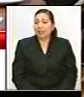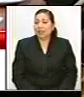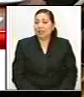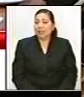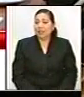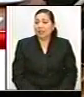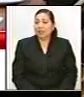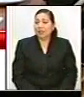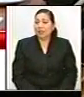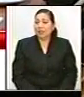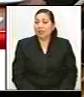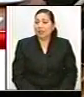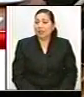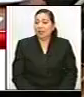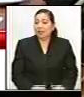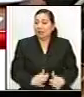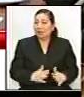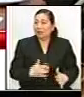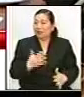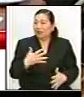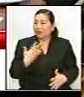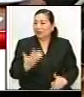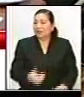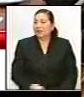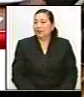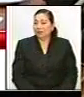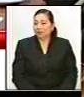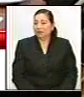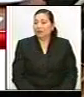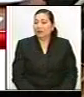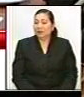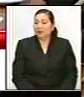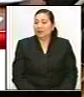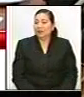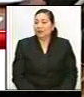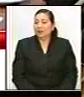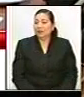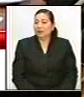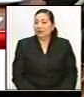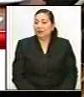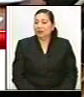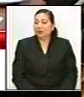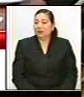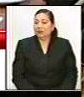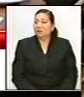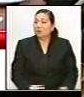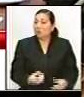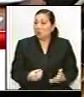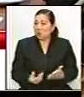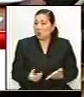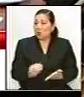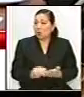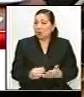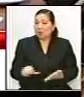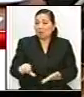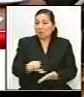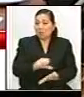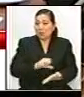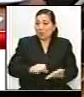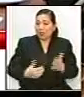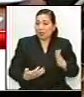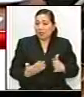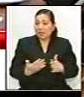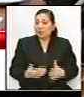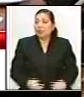esa avenida. Es una seca de nauseabundo. Mucha enfermedad, contaminación que hay. Salió, se hizo eso. Un parque de 15.000 metros, lo